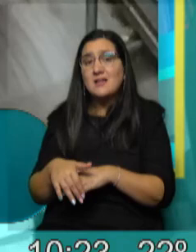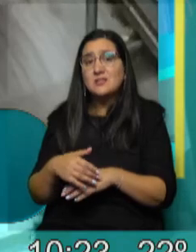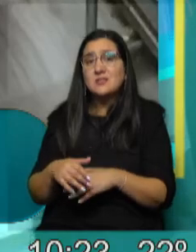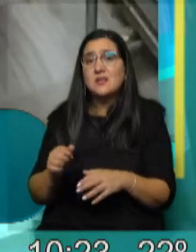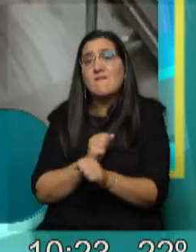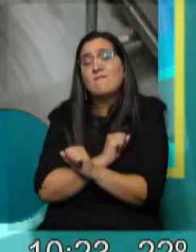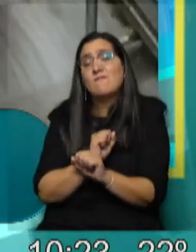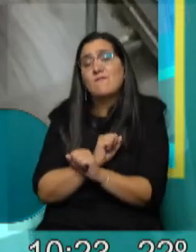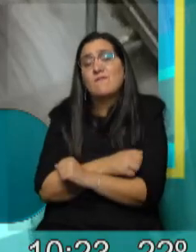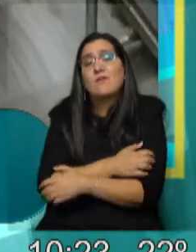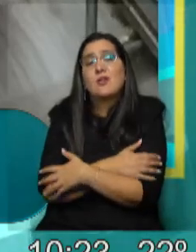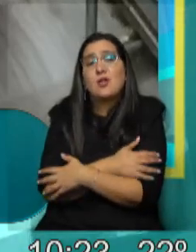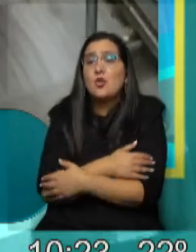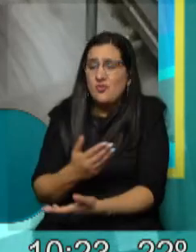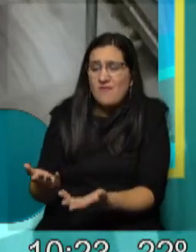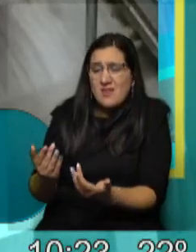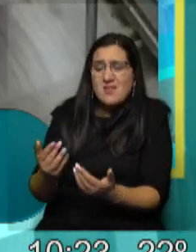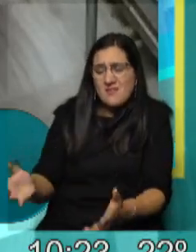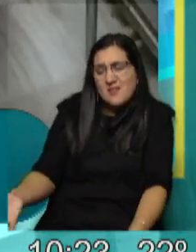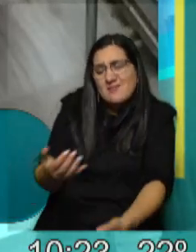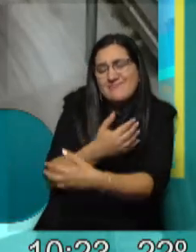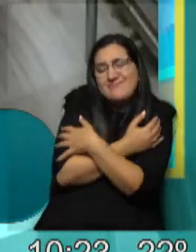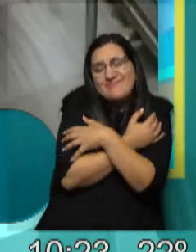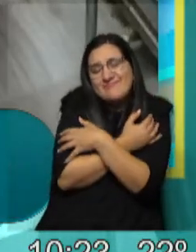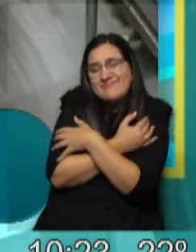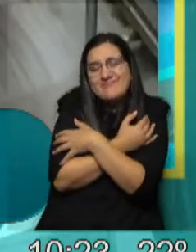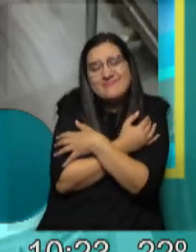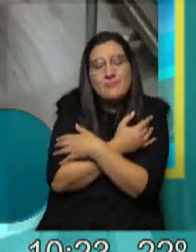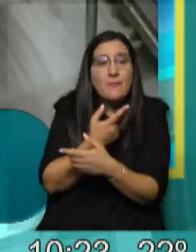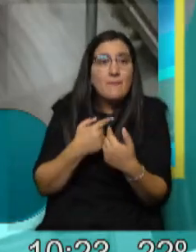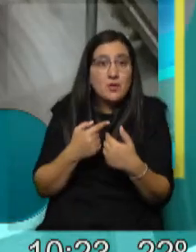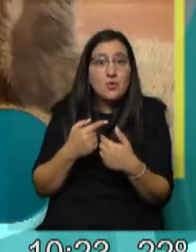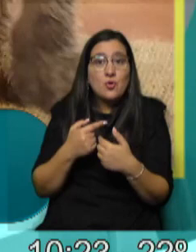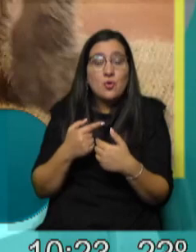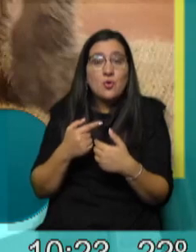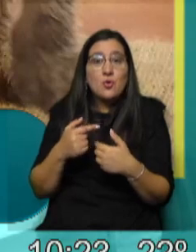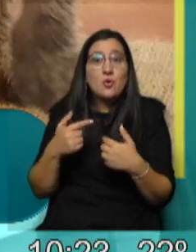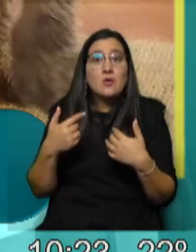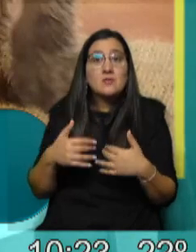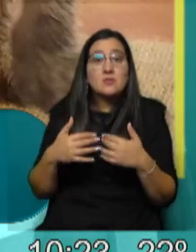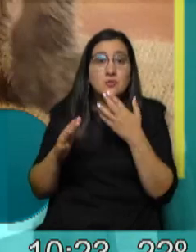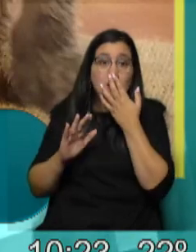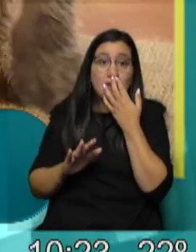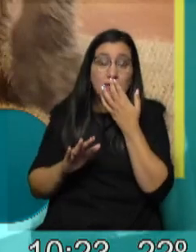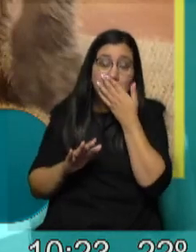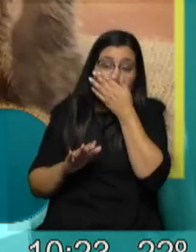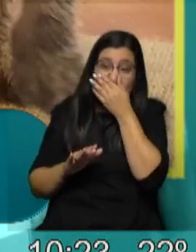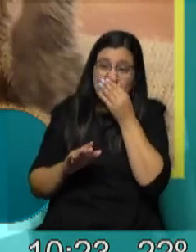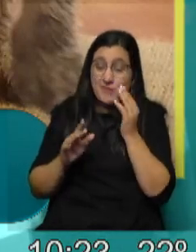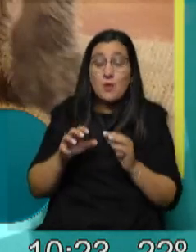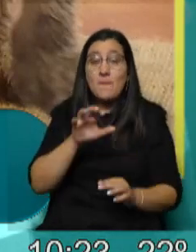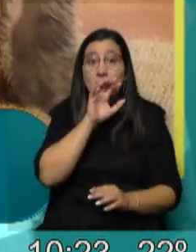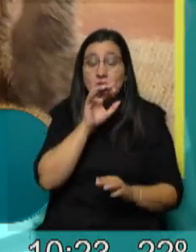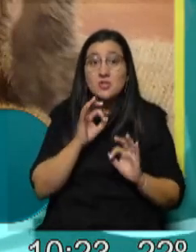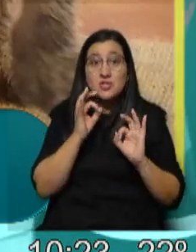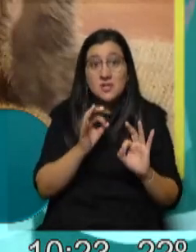muriéndote de frío, te incorporo, porque hay cierto cuidado. El tema es que eso se traslade mucho en el tiempo, porque el perro, cuando llega a un lugar, el